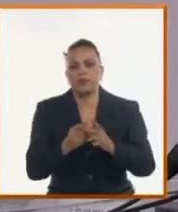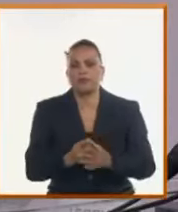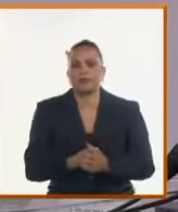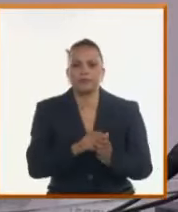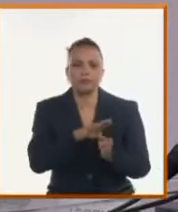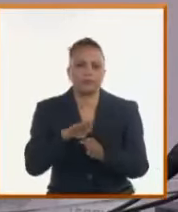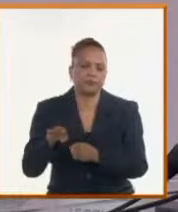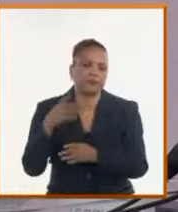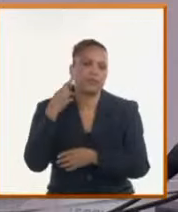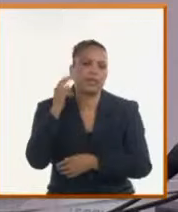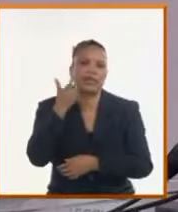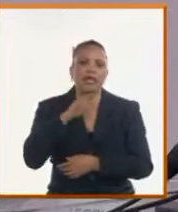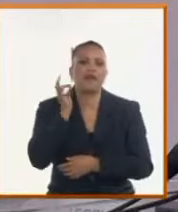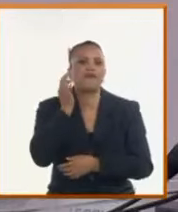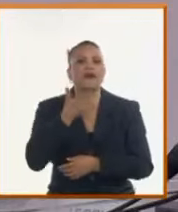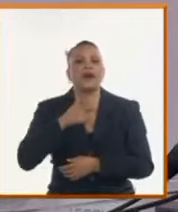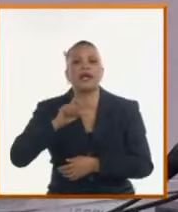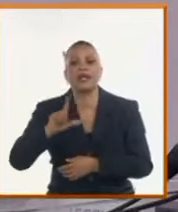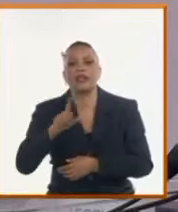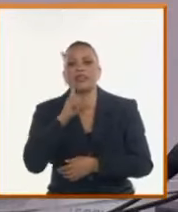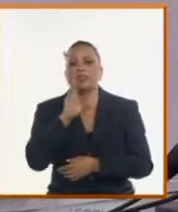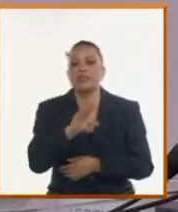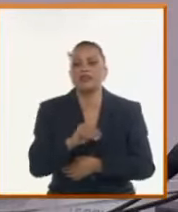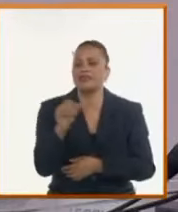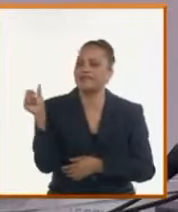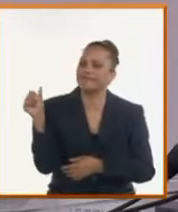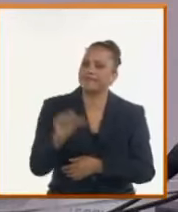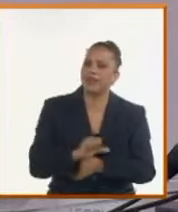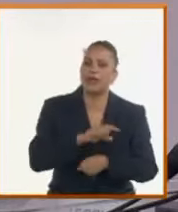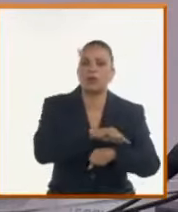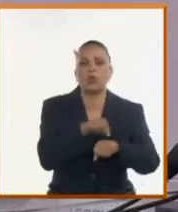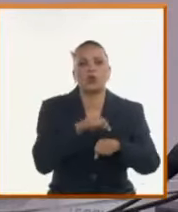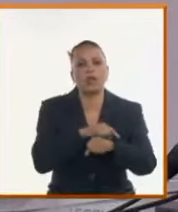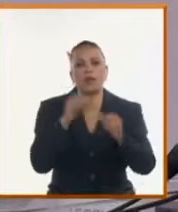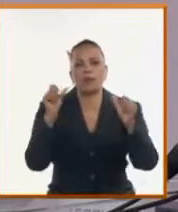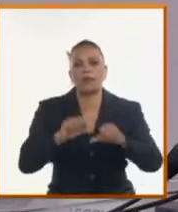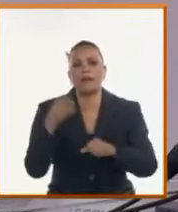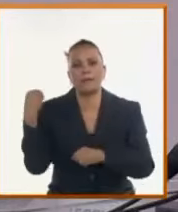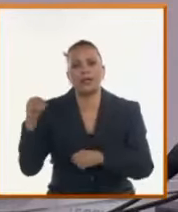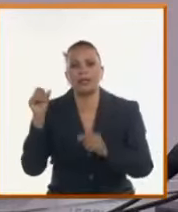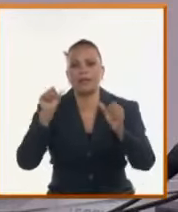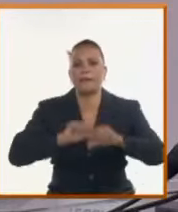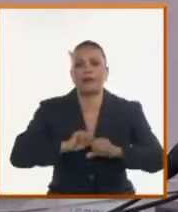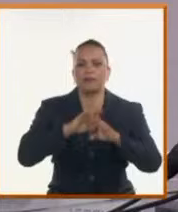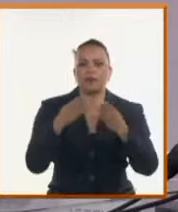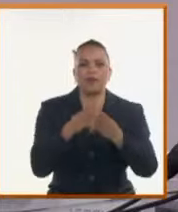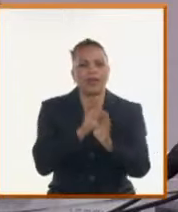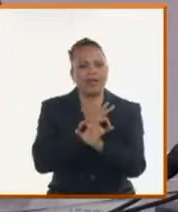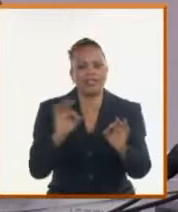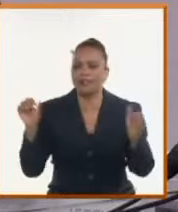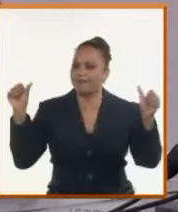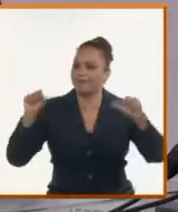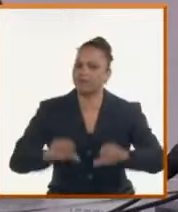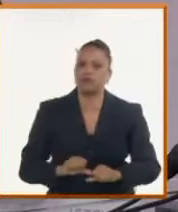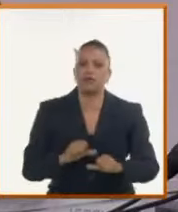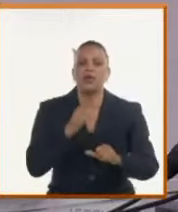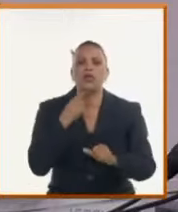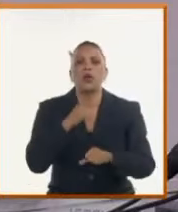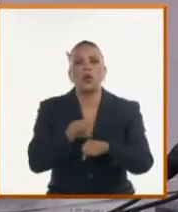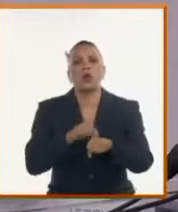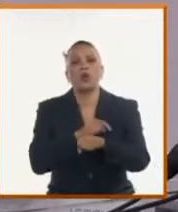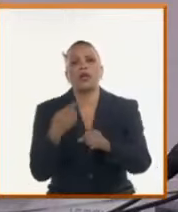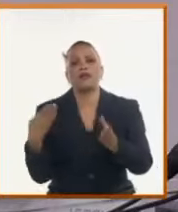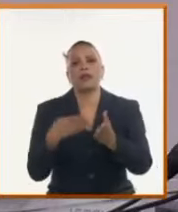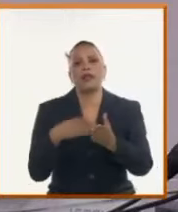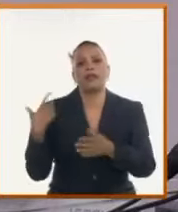hablando de los trenes nacionales dice muy malo en relación con el horario y la merienda la calidad pésima es insuficiente los horarios de salida y llegada pocas